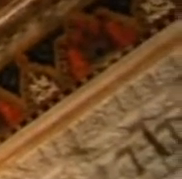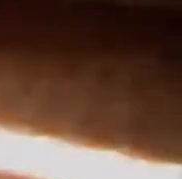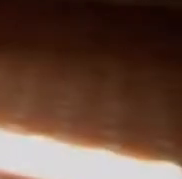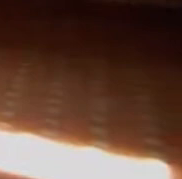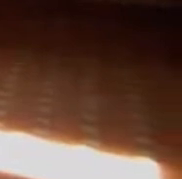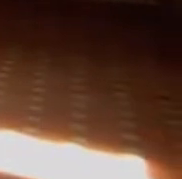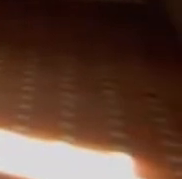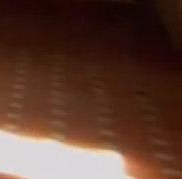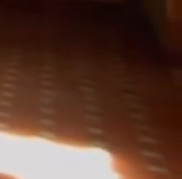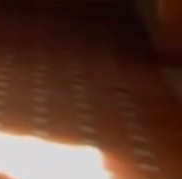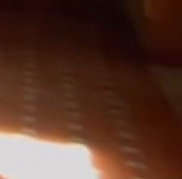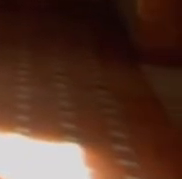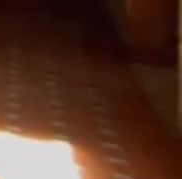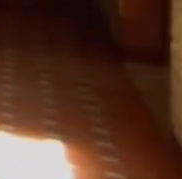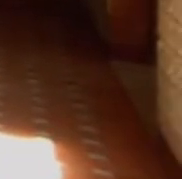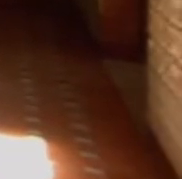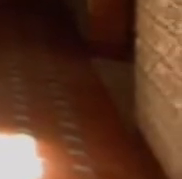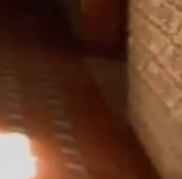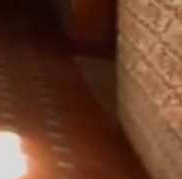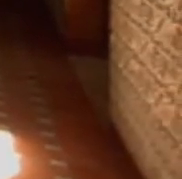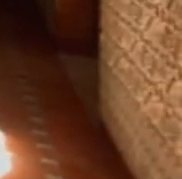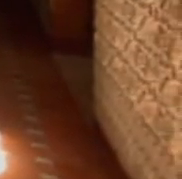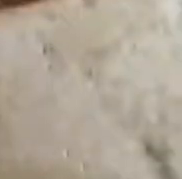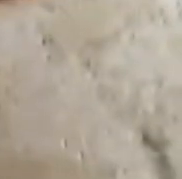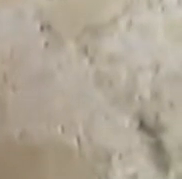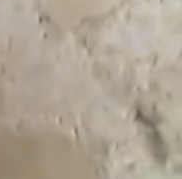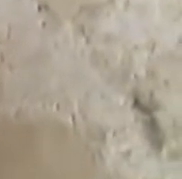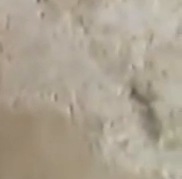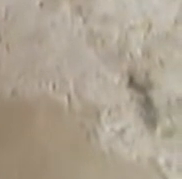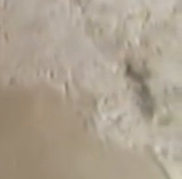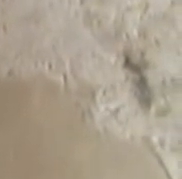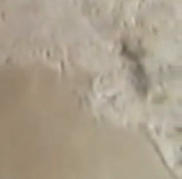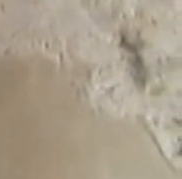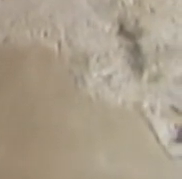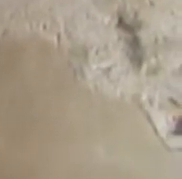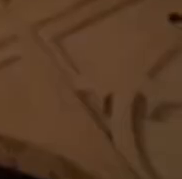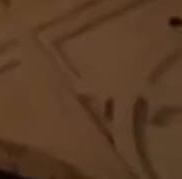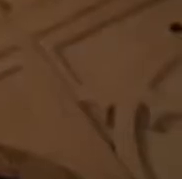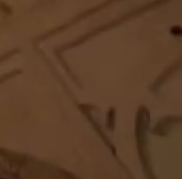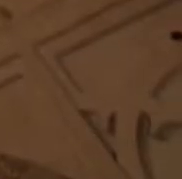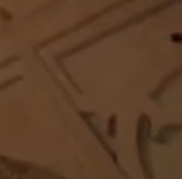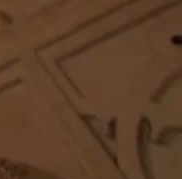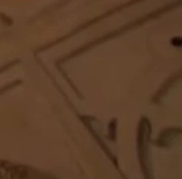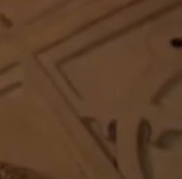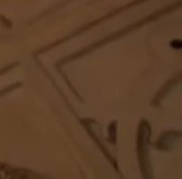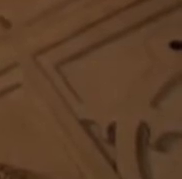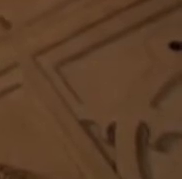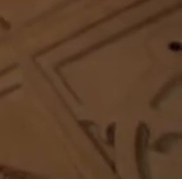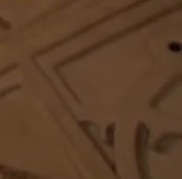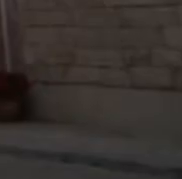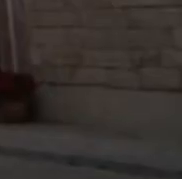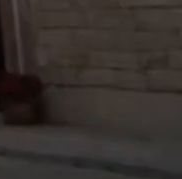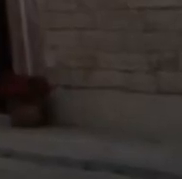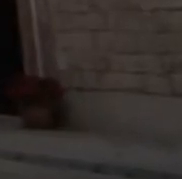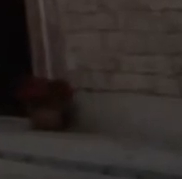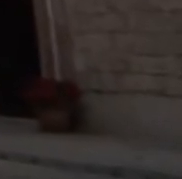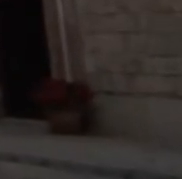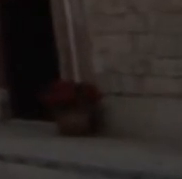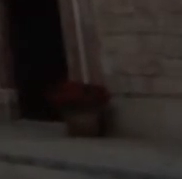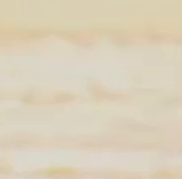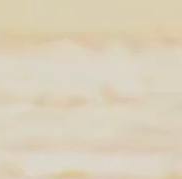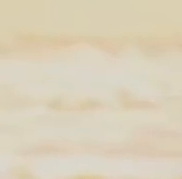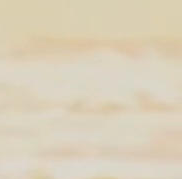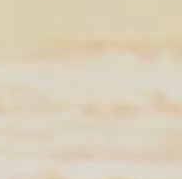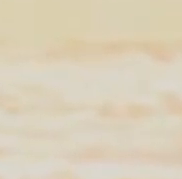y precisión descriptiva a través del conjunto de tesoros arquitectónicos custodiados por el patrimonio nacional. Los